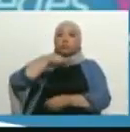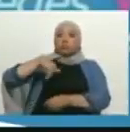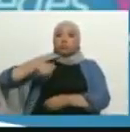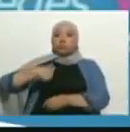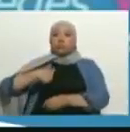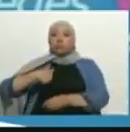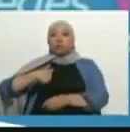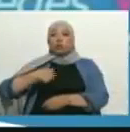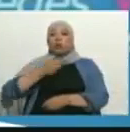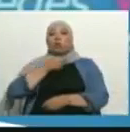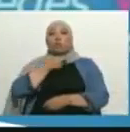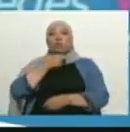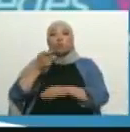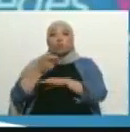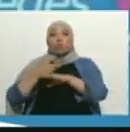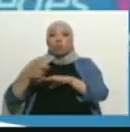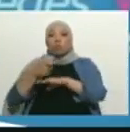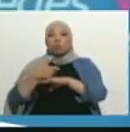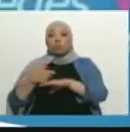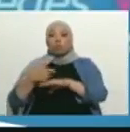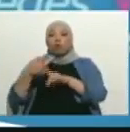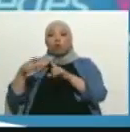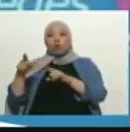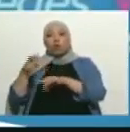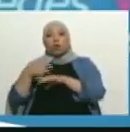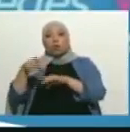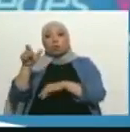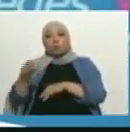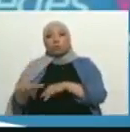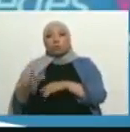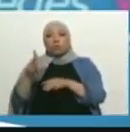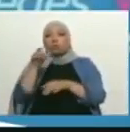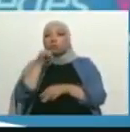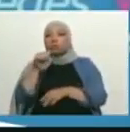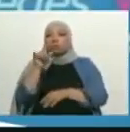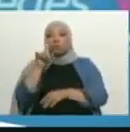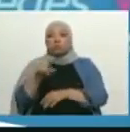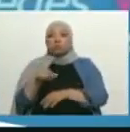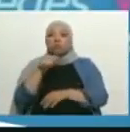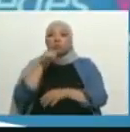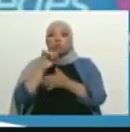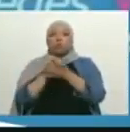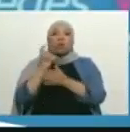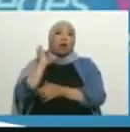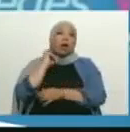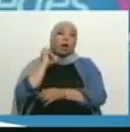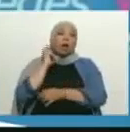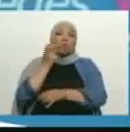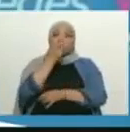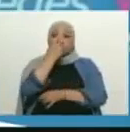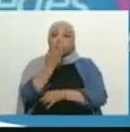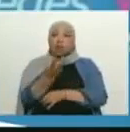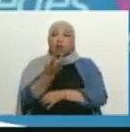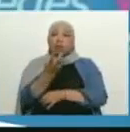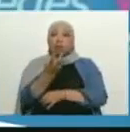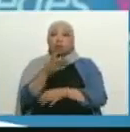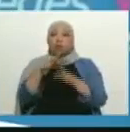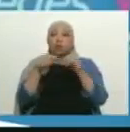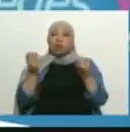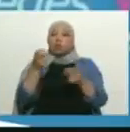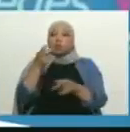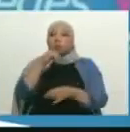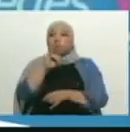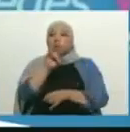Molina, gobernador Gerardo Márquez, Marcos Torres, La Cava, compañeros invitados. Estarían